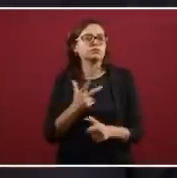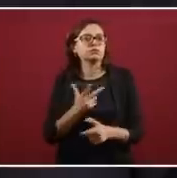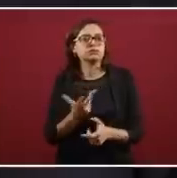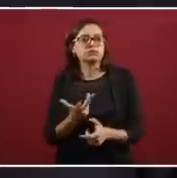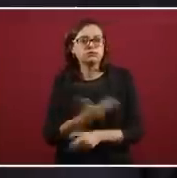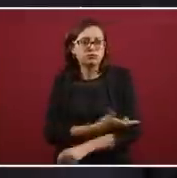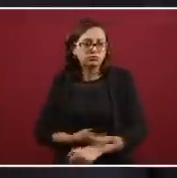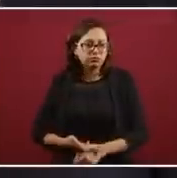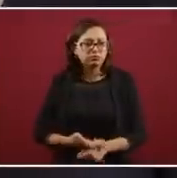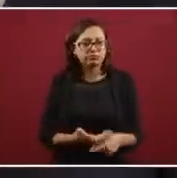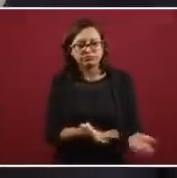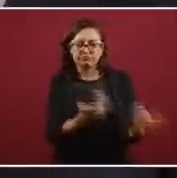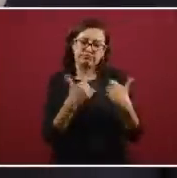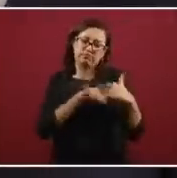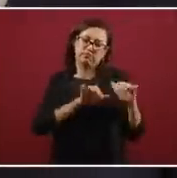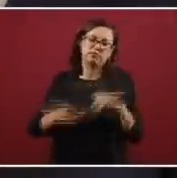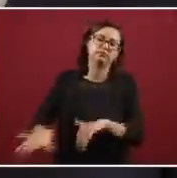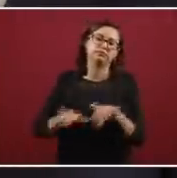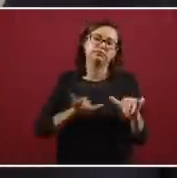incluso familiares.